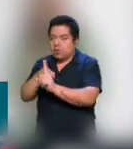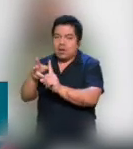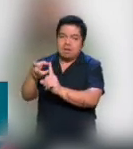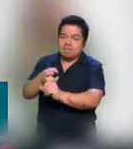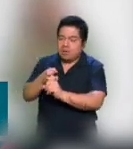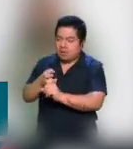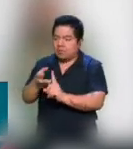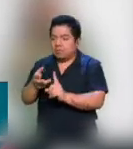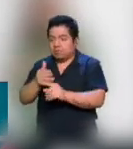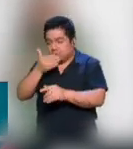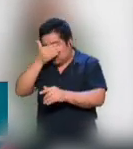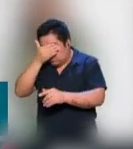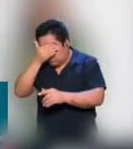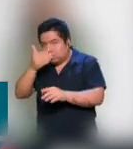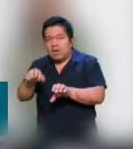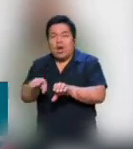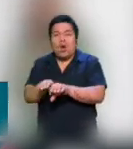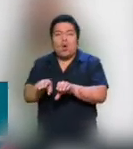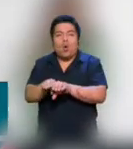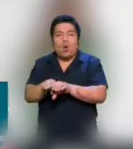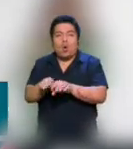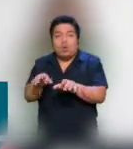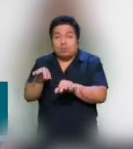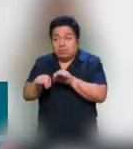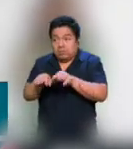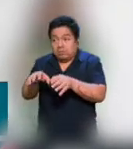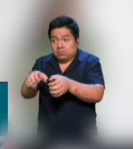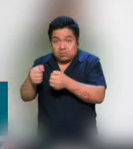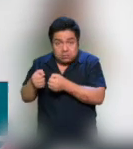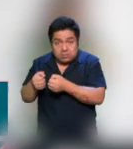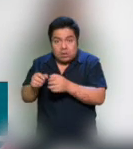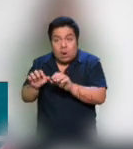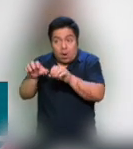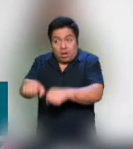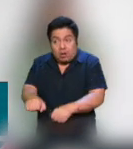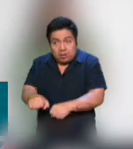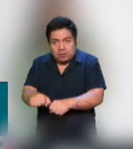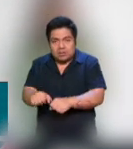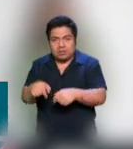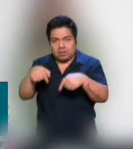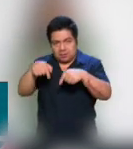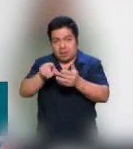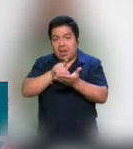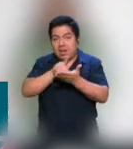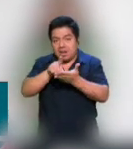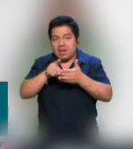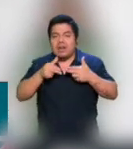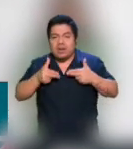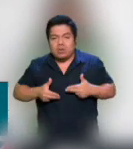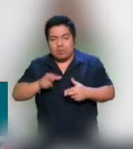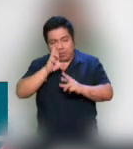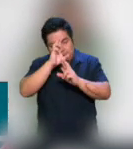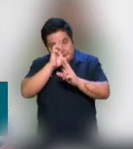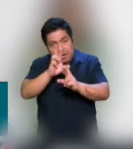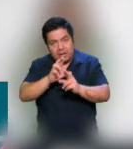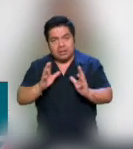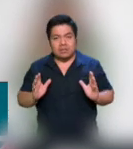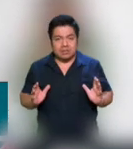la manera en que se detuvo. Y en general, cuando hablamos de respeto a los derechos humanos,